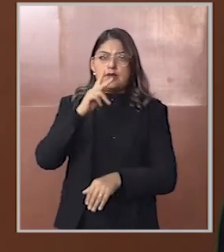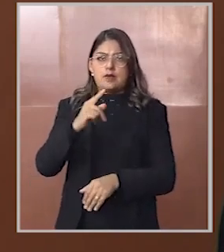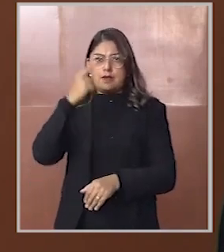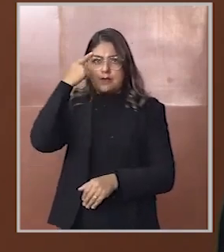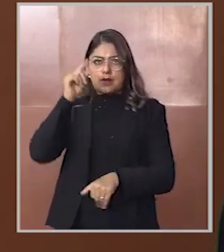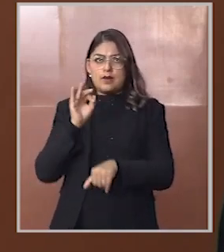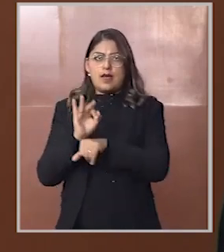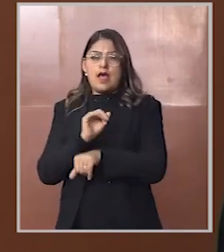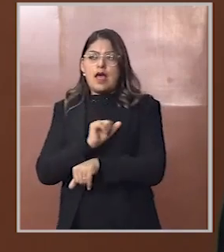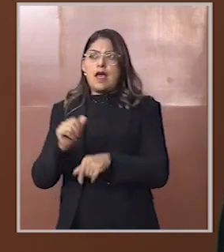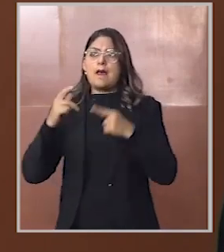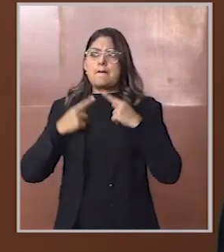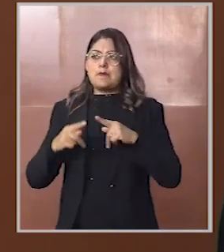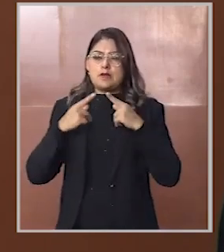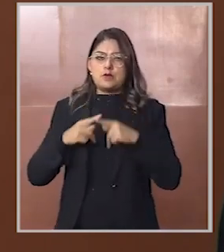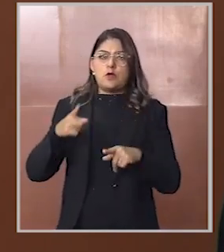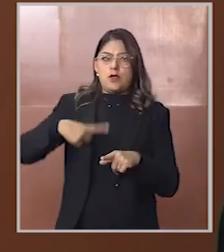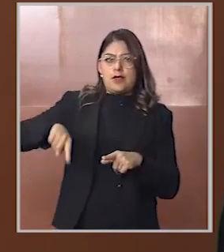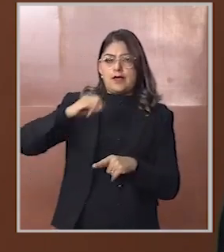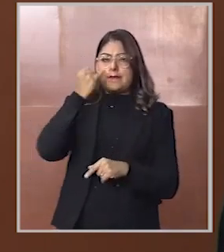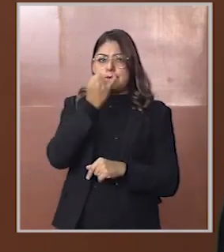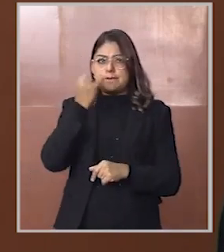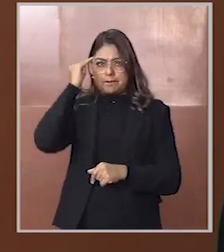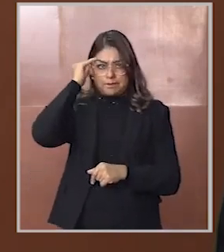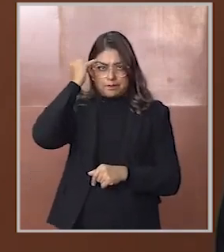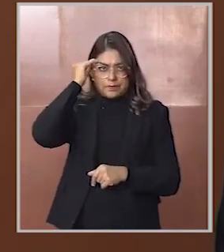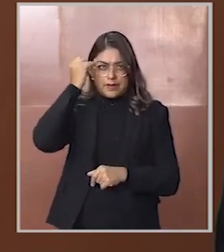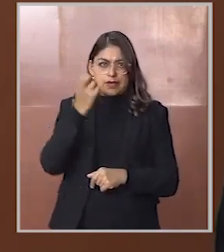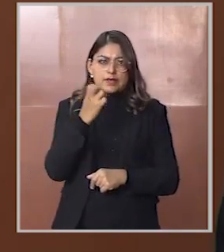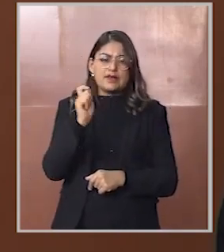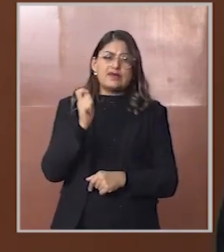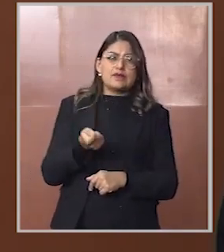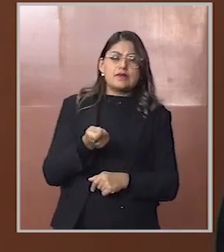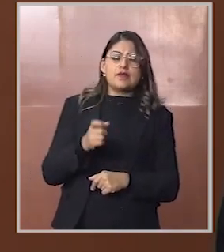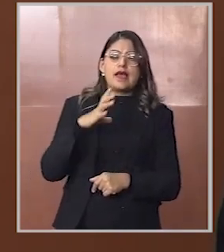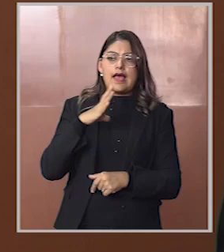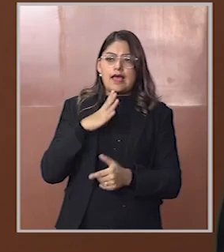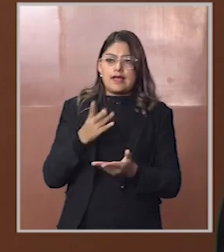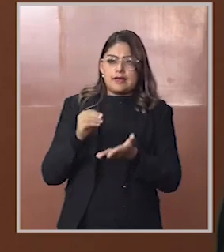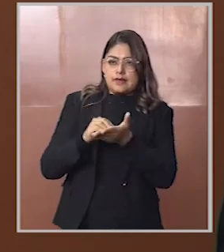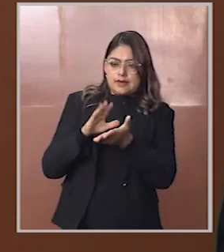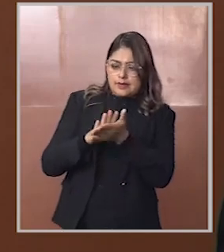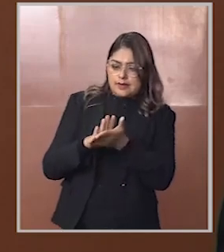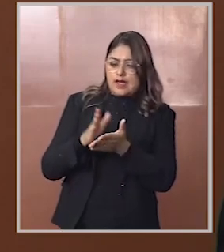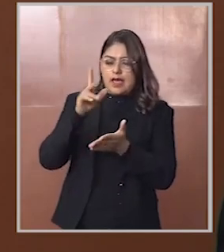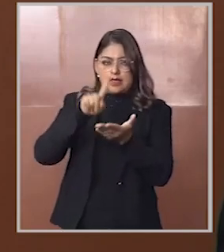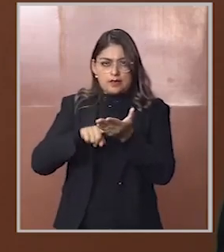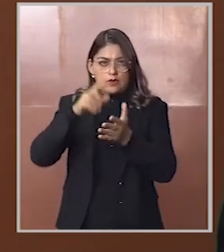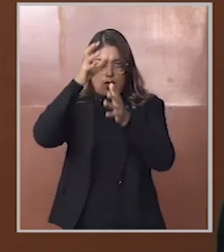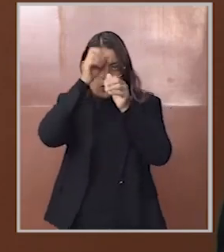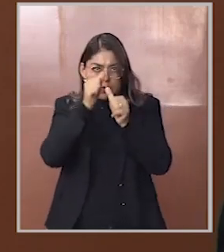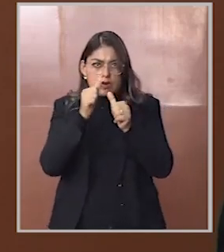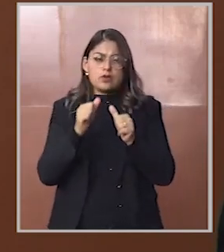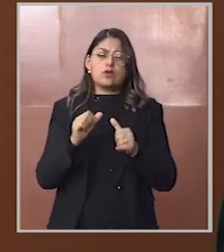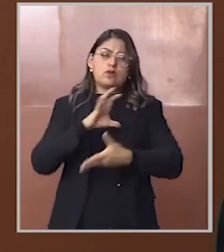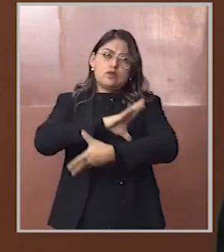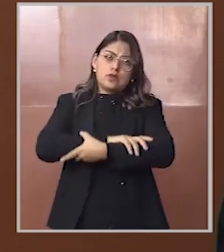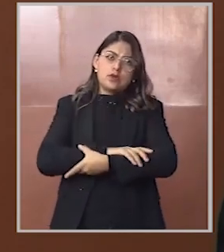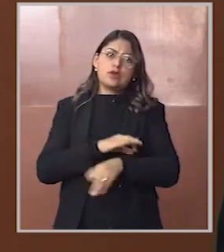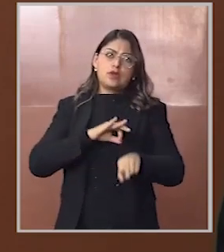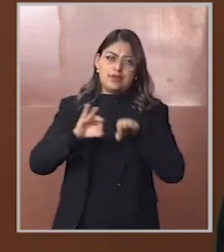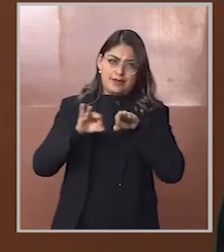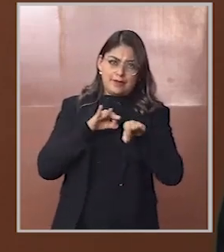personas hablantes de una lengua originaria este esfuerzo implicará eventualmente la suscripción de algún convenio de de